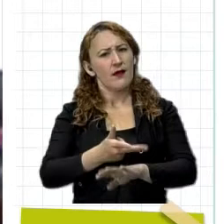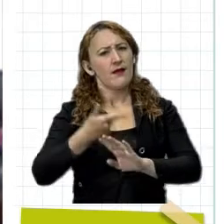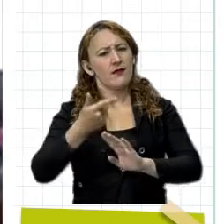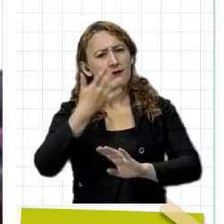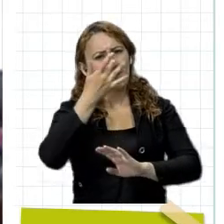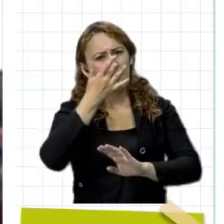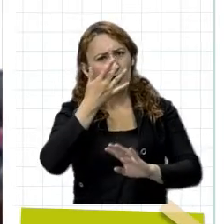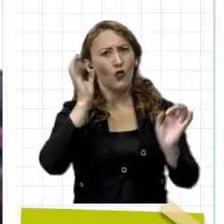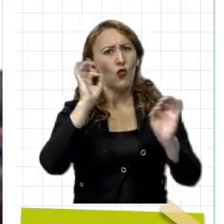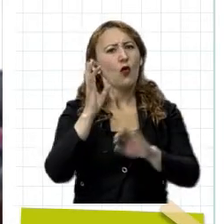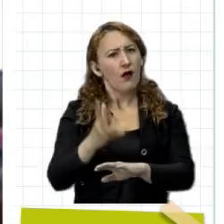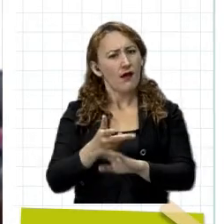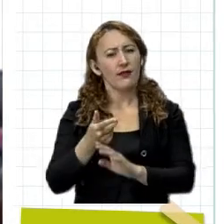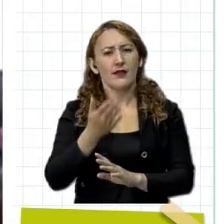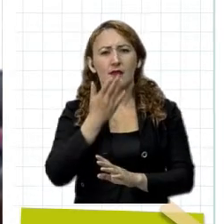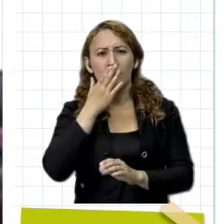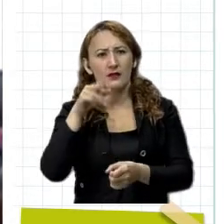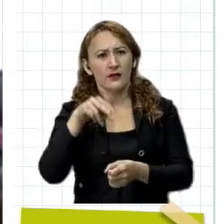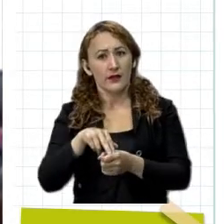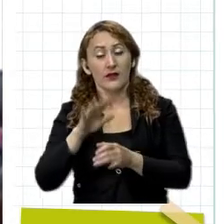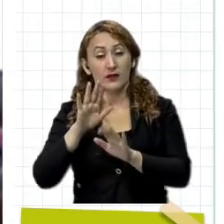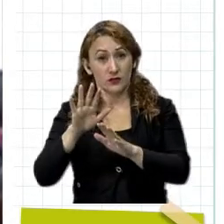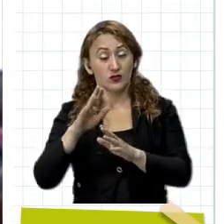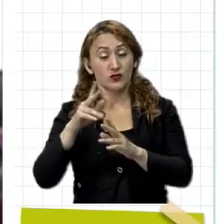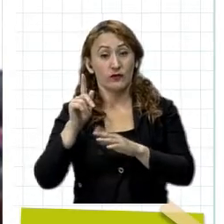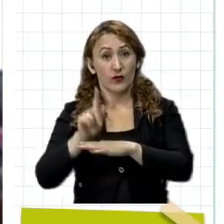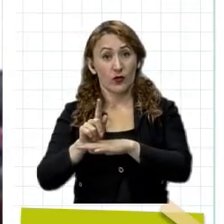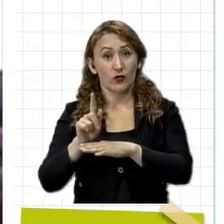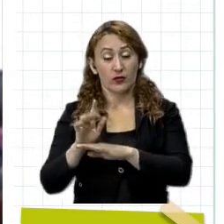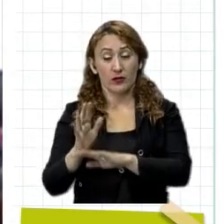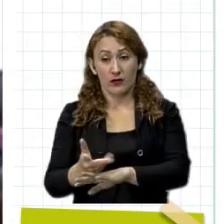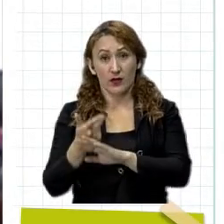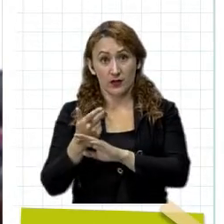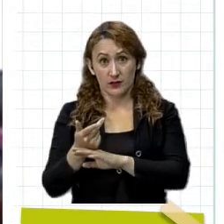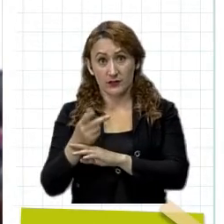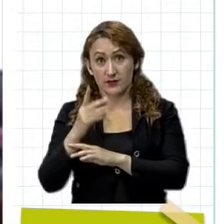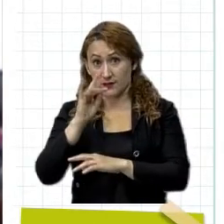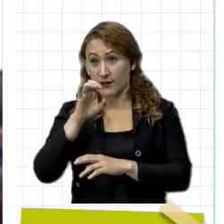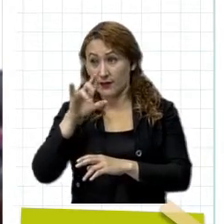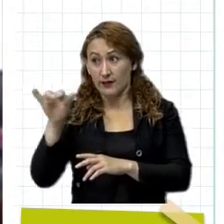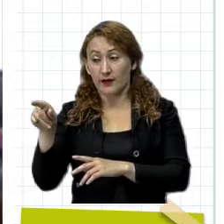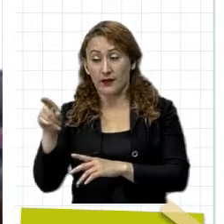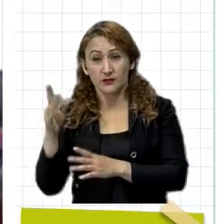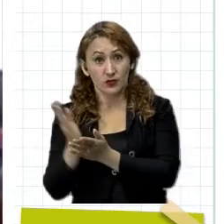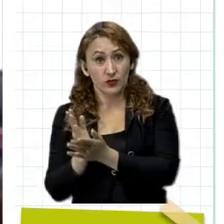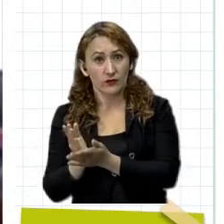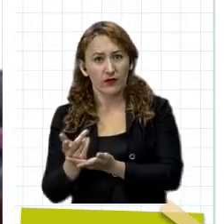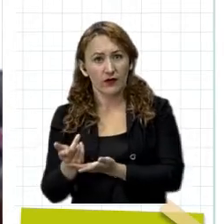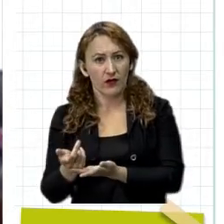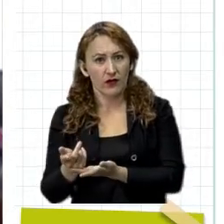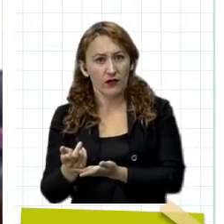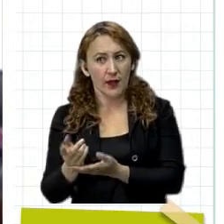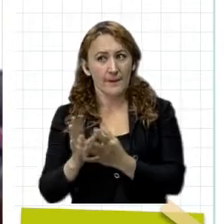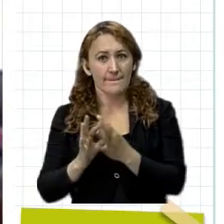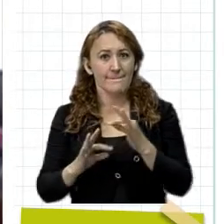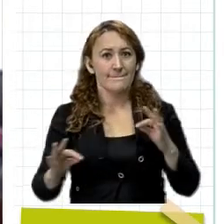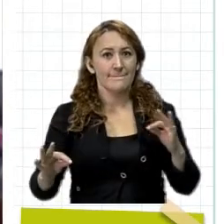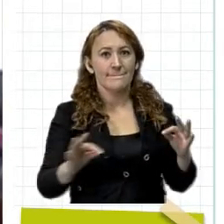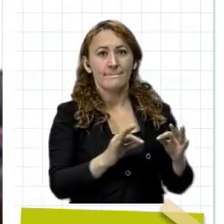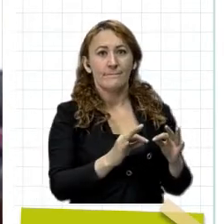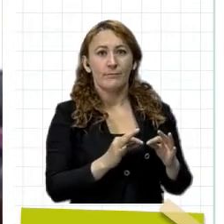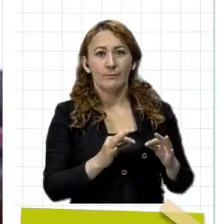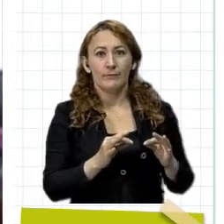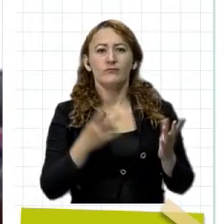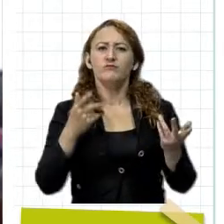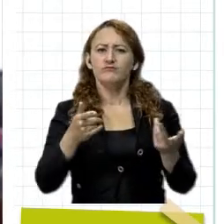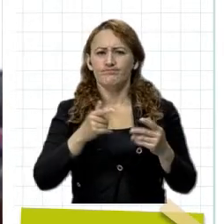indígena en la Facultad de Bellas Artes, donde estudiaba Delia? Silencio. La historia de las concepciones